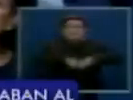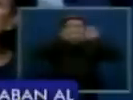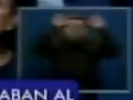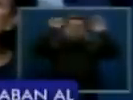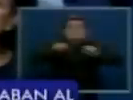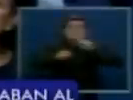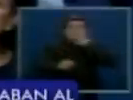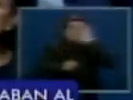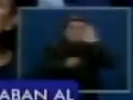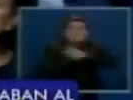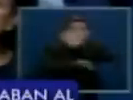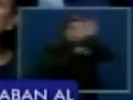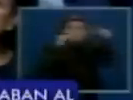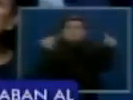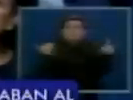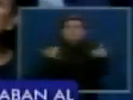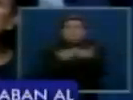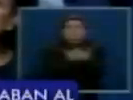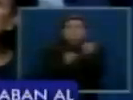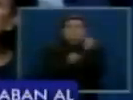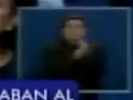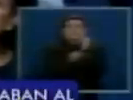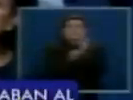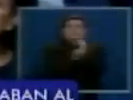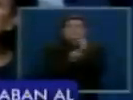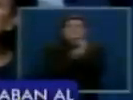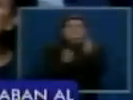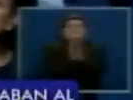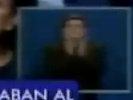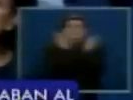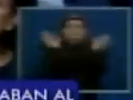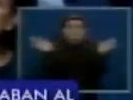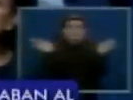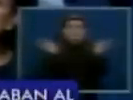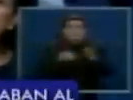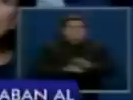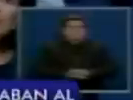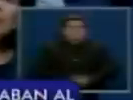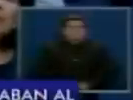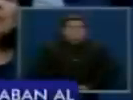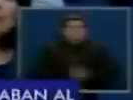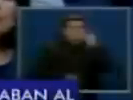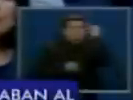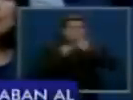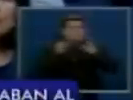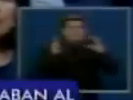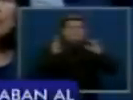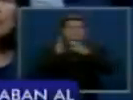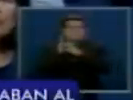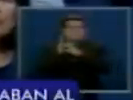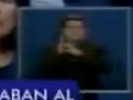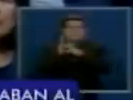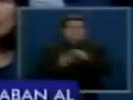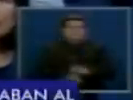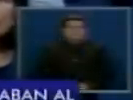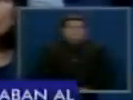cubra todas las instituciones públicas. Fin de la cita.